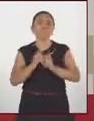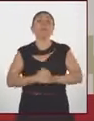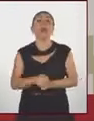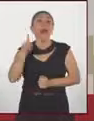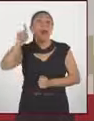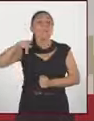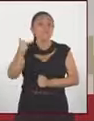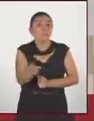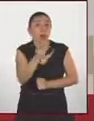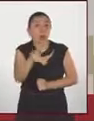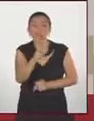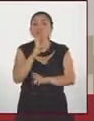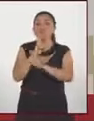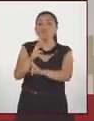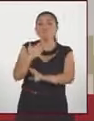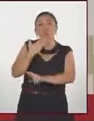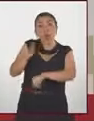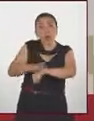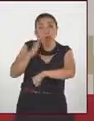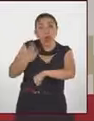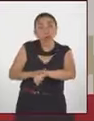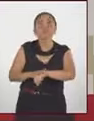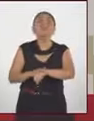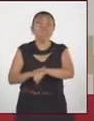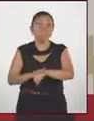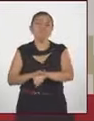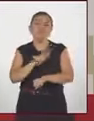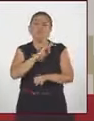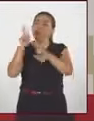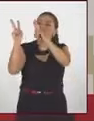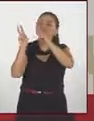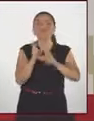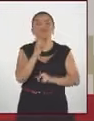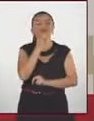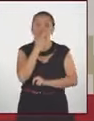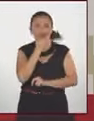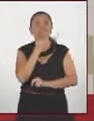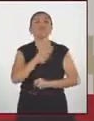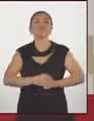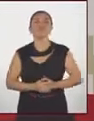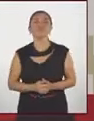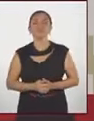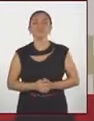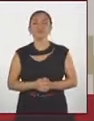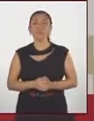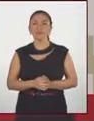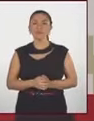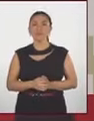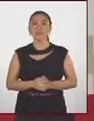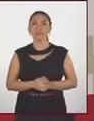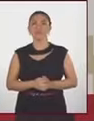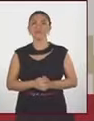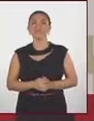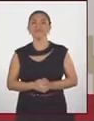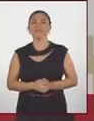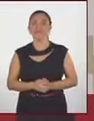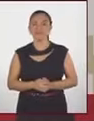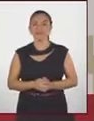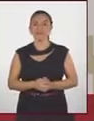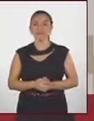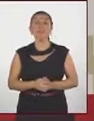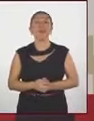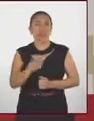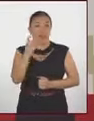constancia. Respondan la pregunta y si su respuesta es correcta, podrán descargarla inmediatamente.